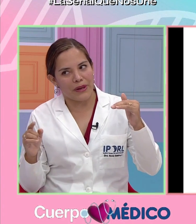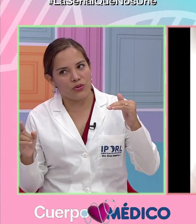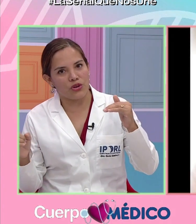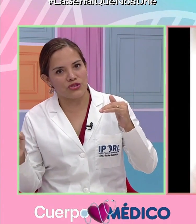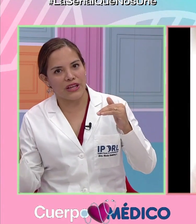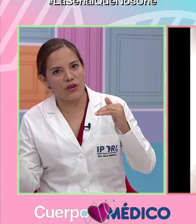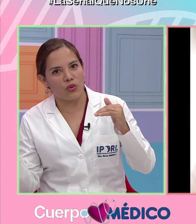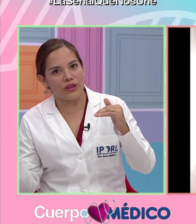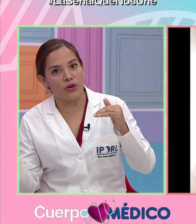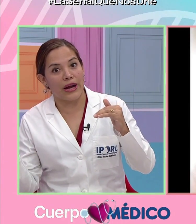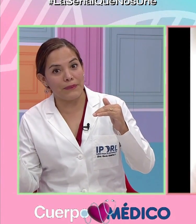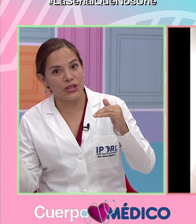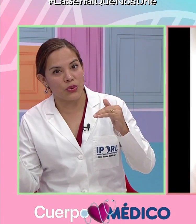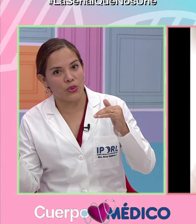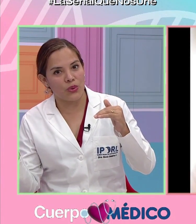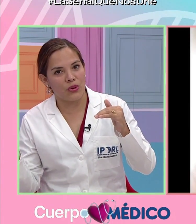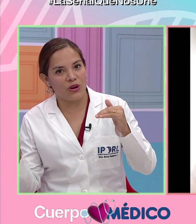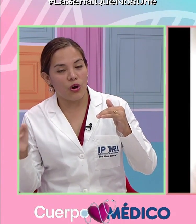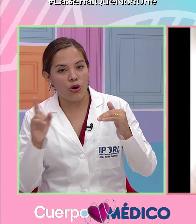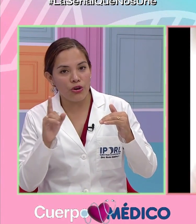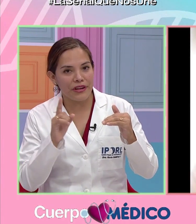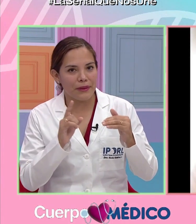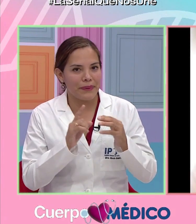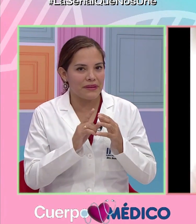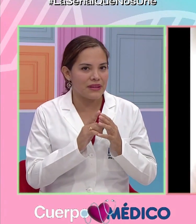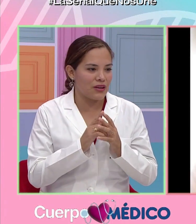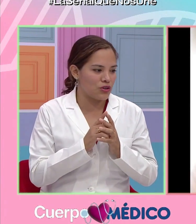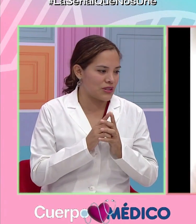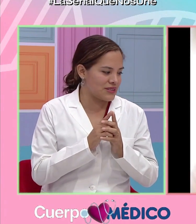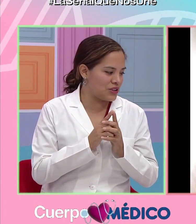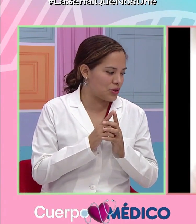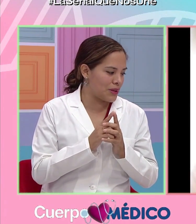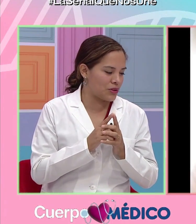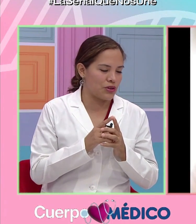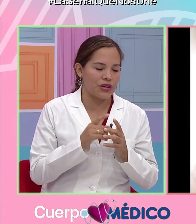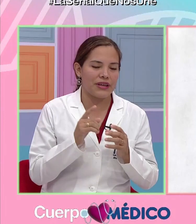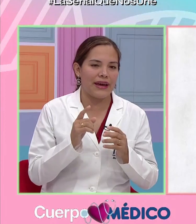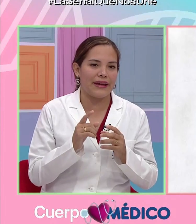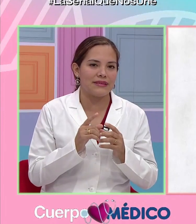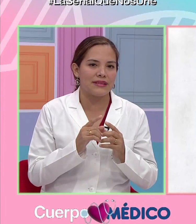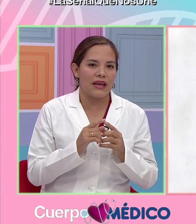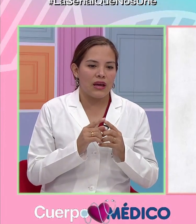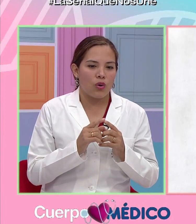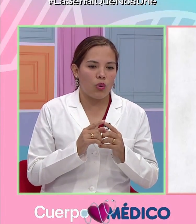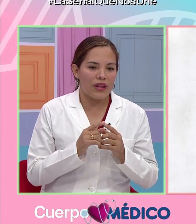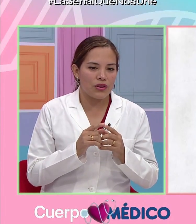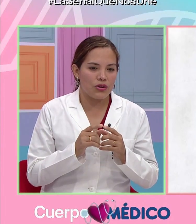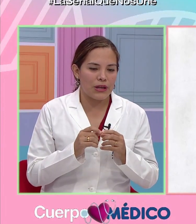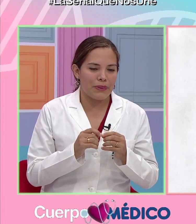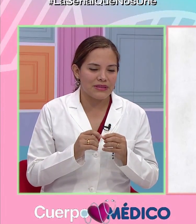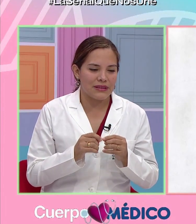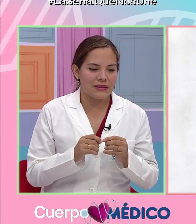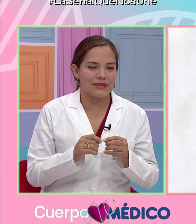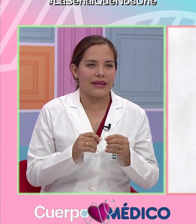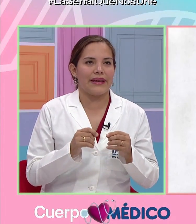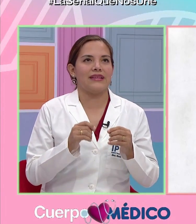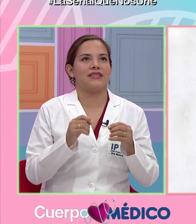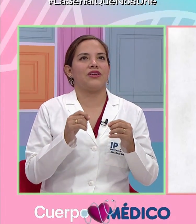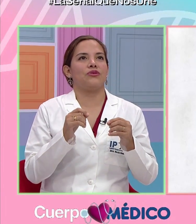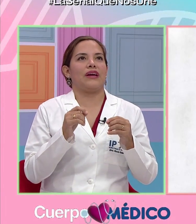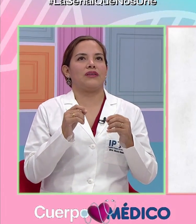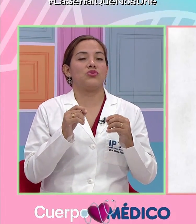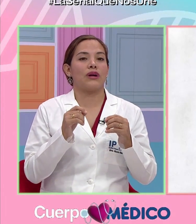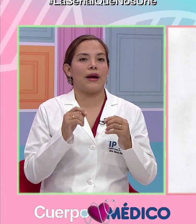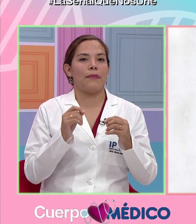voy para un costado cuando camino. O de repente otra sintomatología es cuando el paciente se